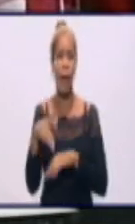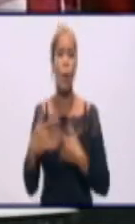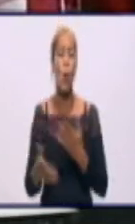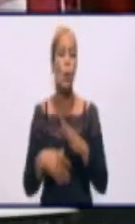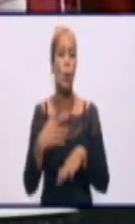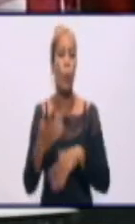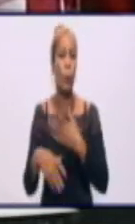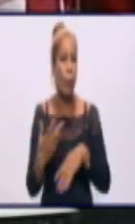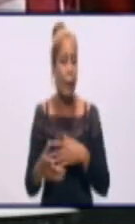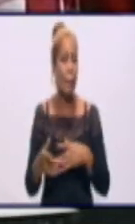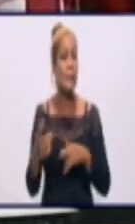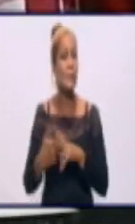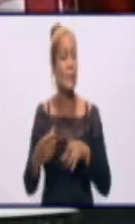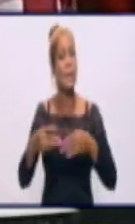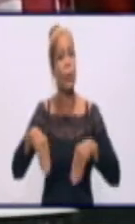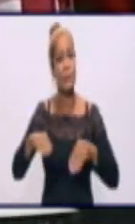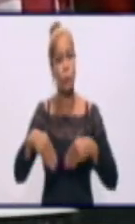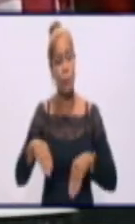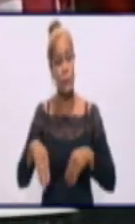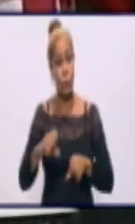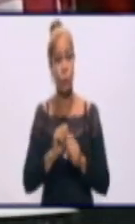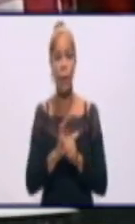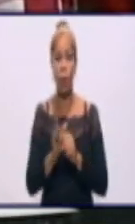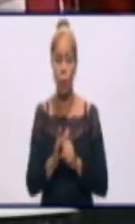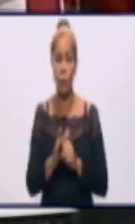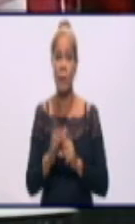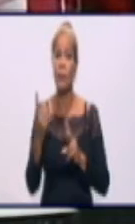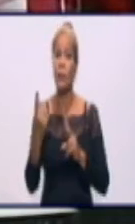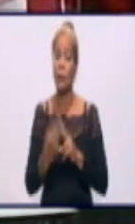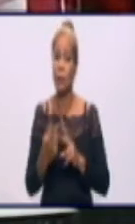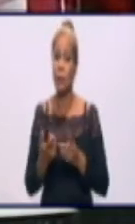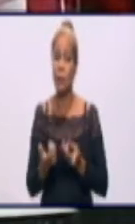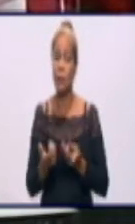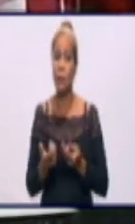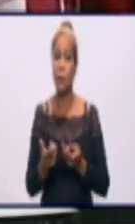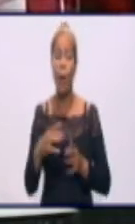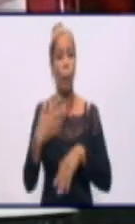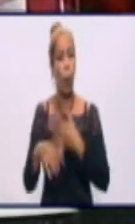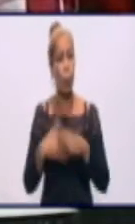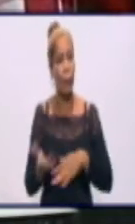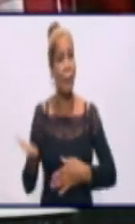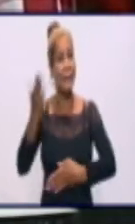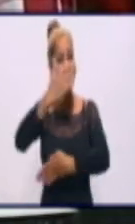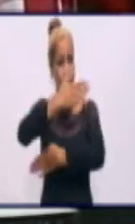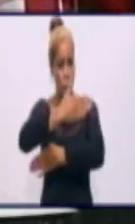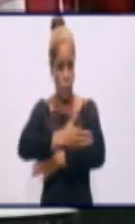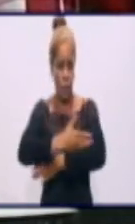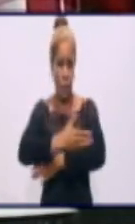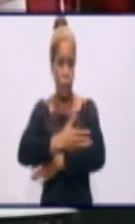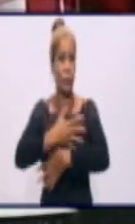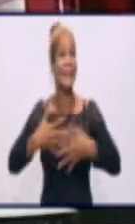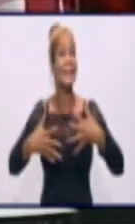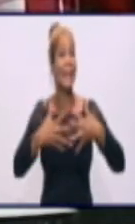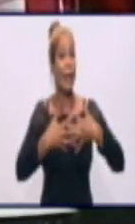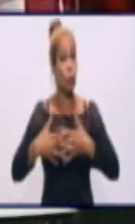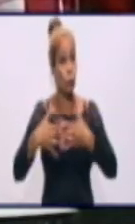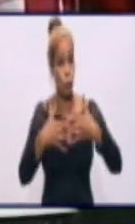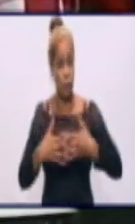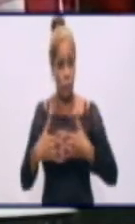COVID-19, por el recrudecimiento del bloqueo de los Estados Unidos hacia Cuba, escasez de recursos y